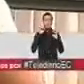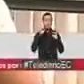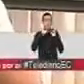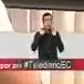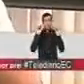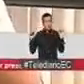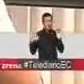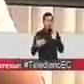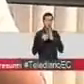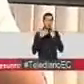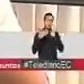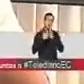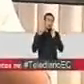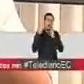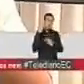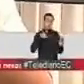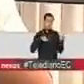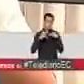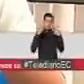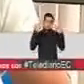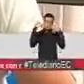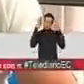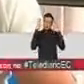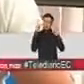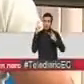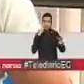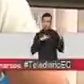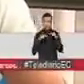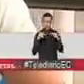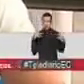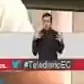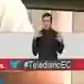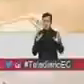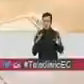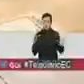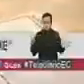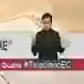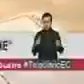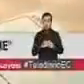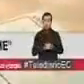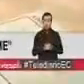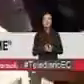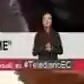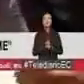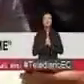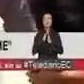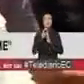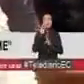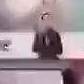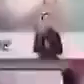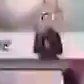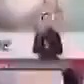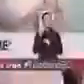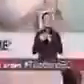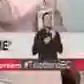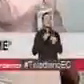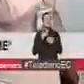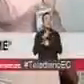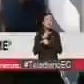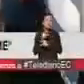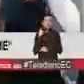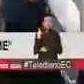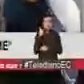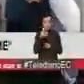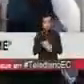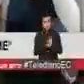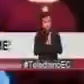hacer todos los exámenes, todo lo que quiera, cuando el que nada debe, nada tiene. El pedido de investigar a Tuárez ha llegado desde el mismo consejo con